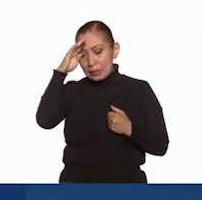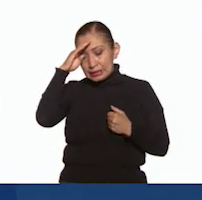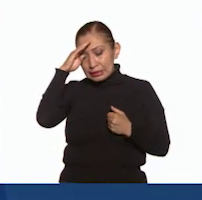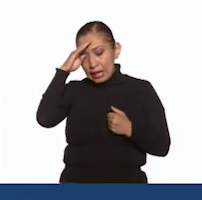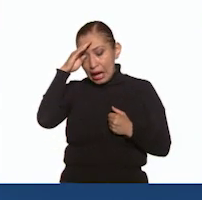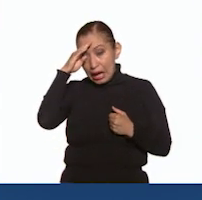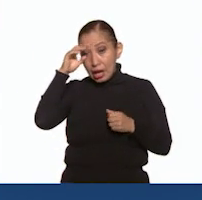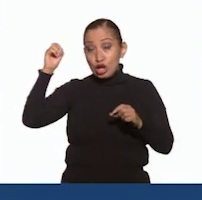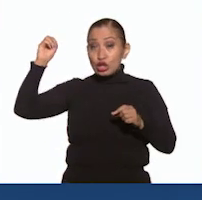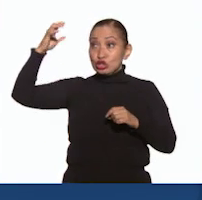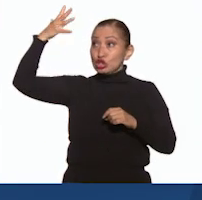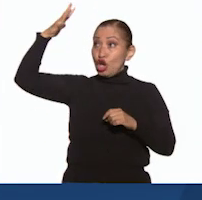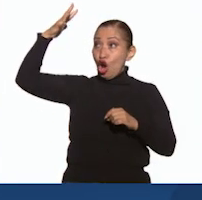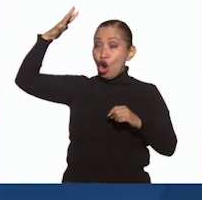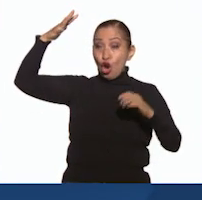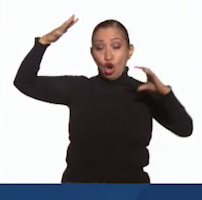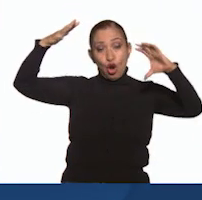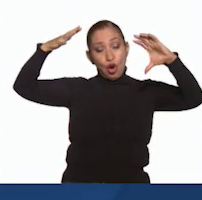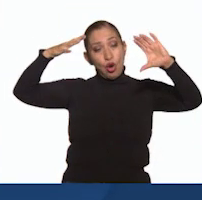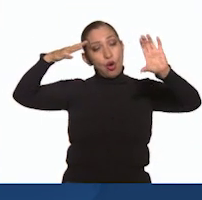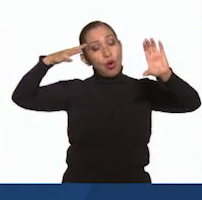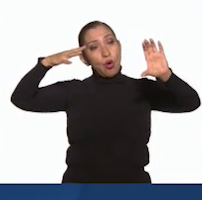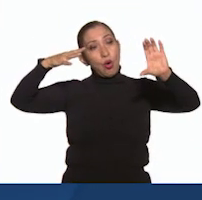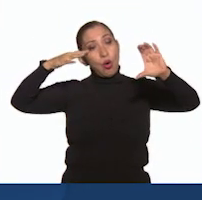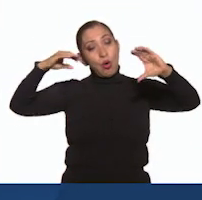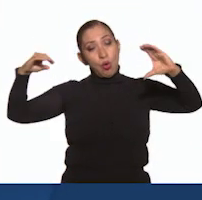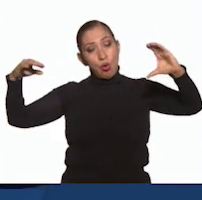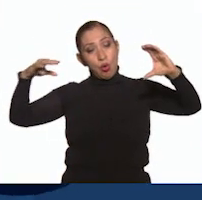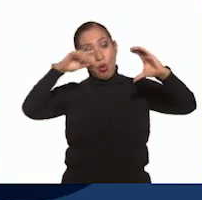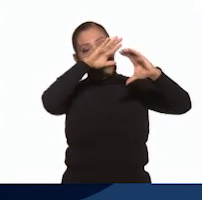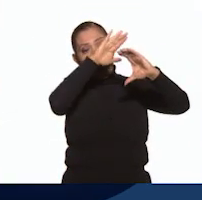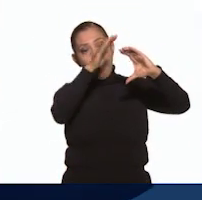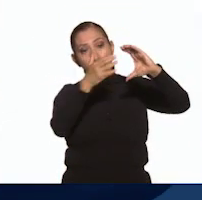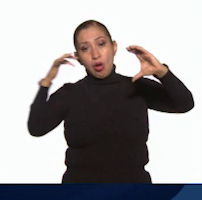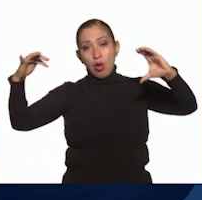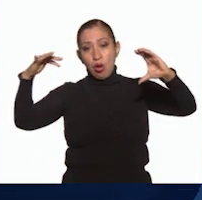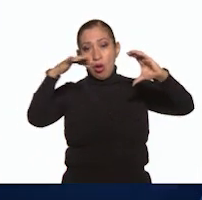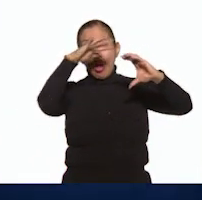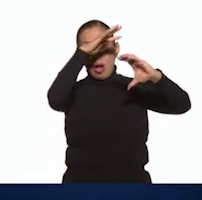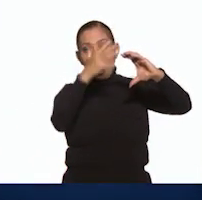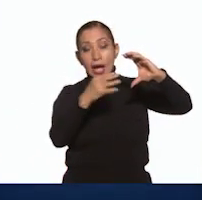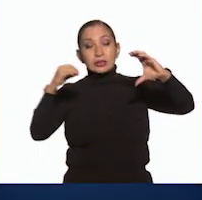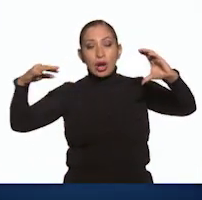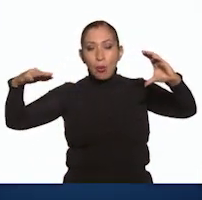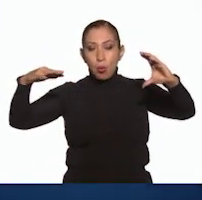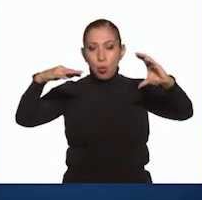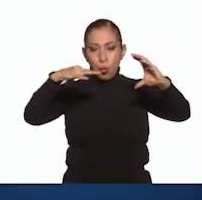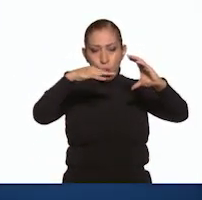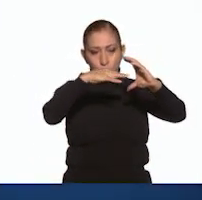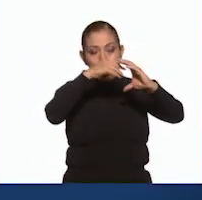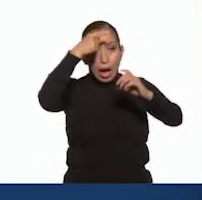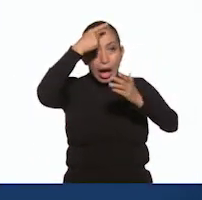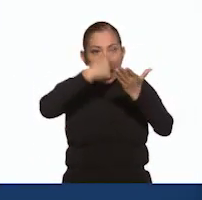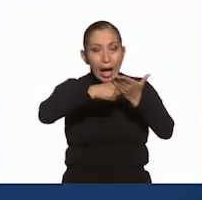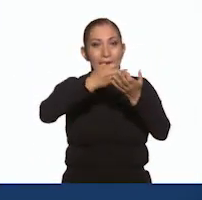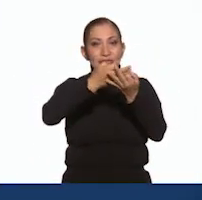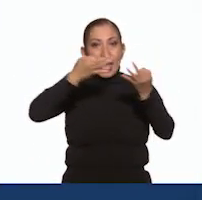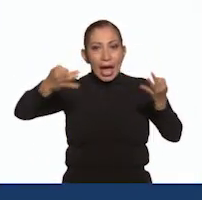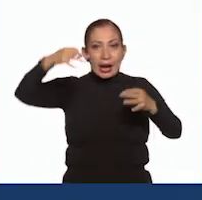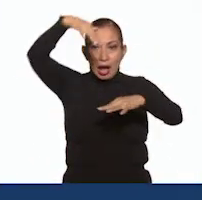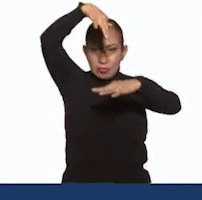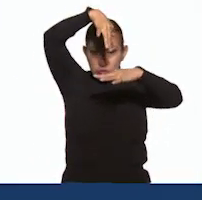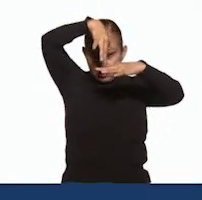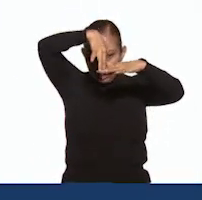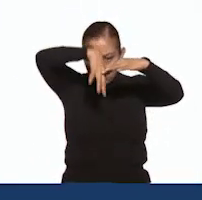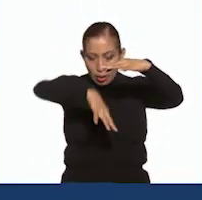que los rayos del sol normalmente no calientan la atmósfera, sino que penetran hasta la superficie de la Tierra,